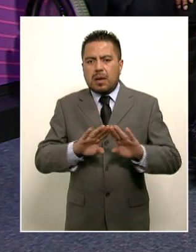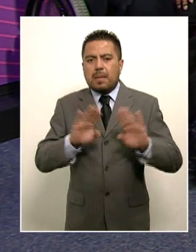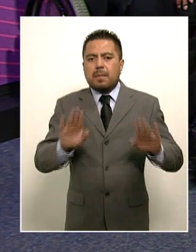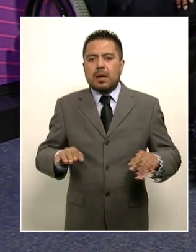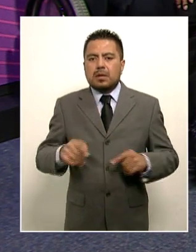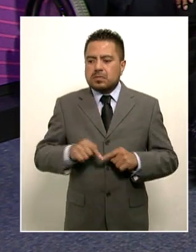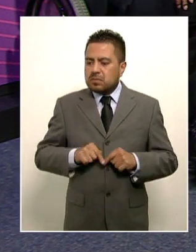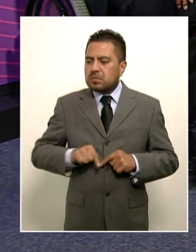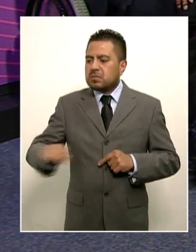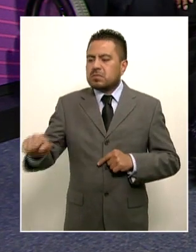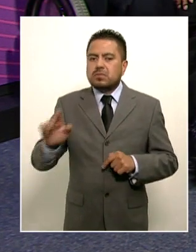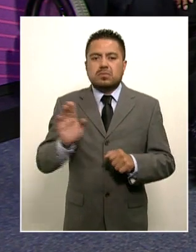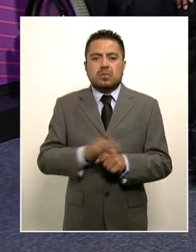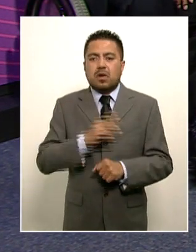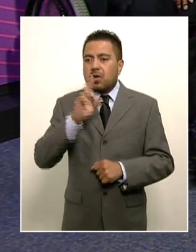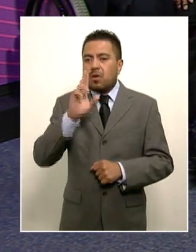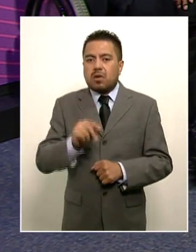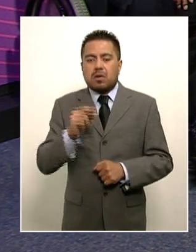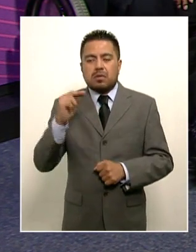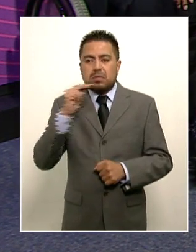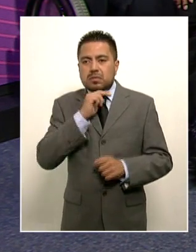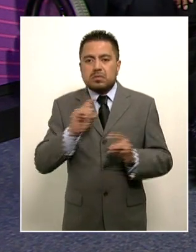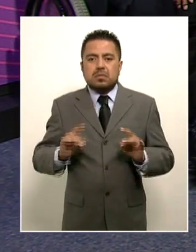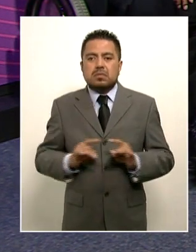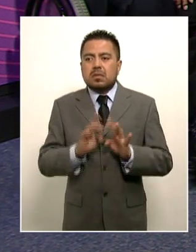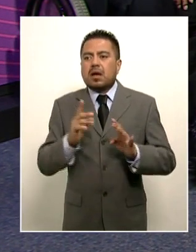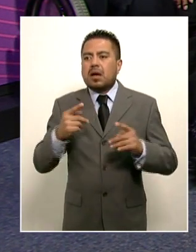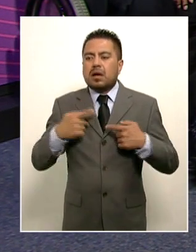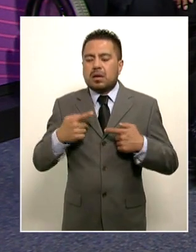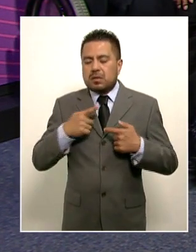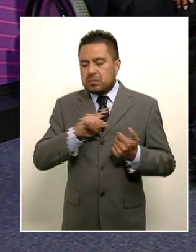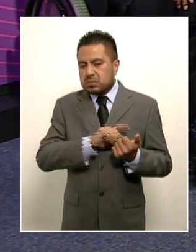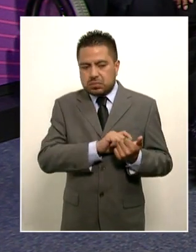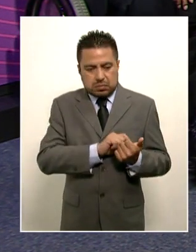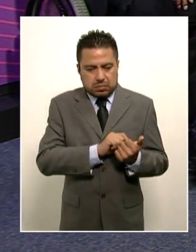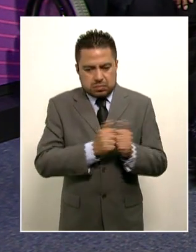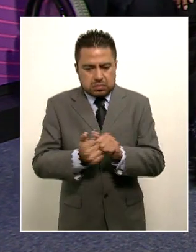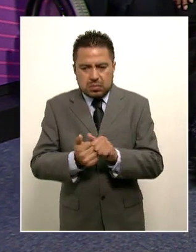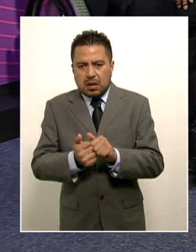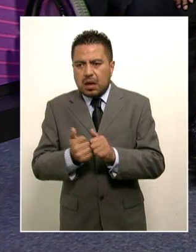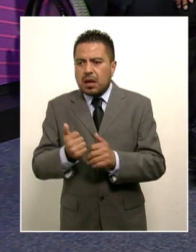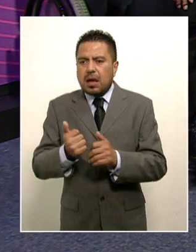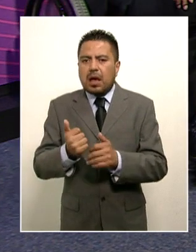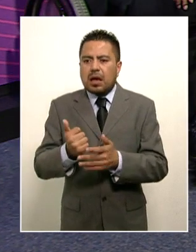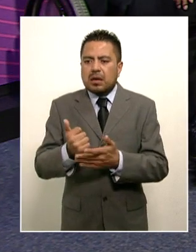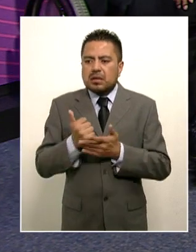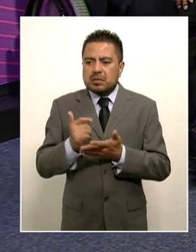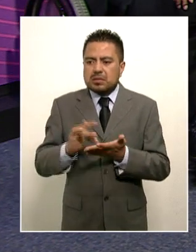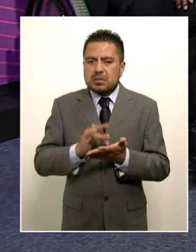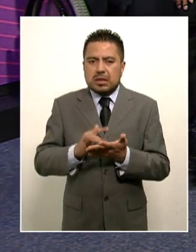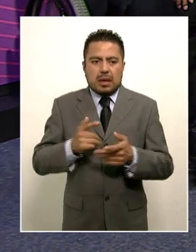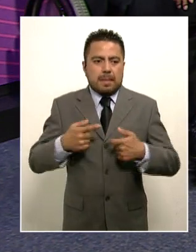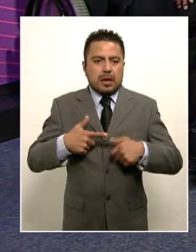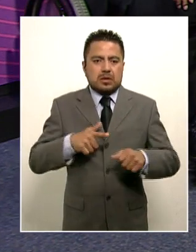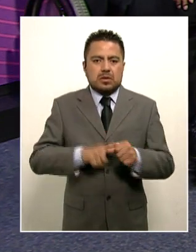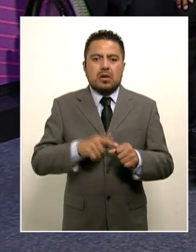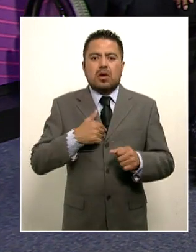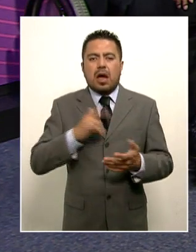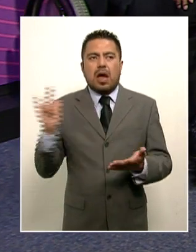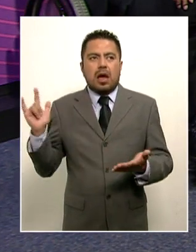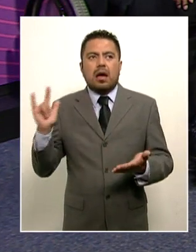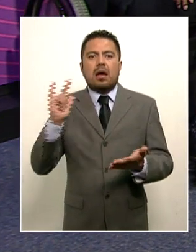mí, porque si no, inmediatamente el interlocutor se convierte en mi asistente personal, ¿no? Claro. Entonces, pues, si voy a ir en un